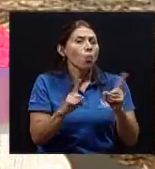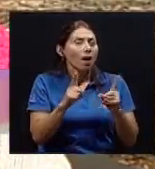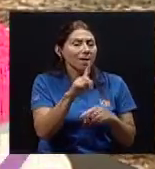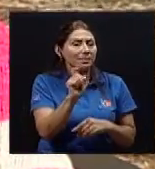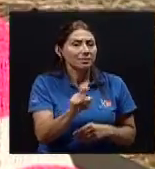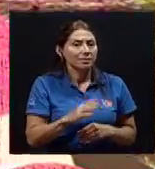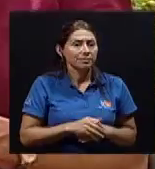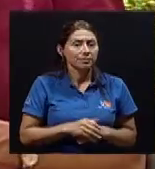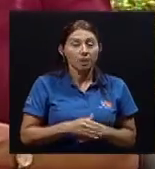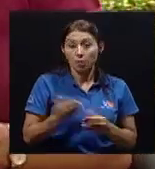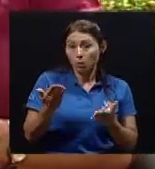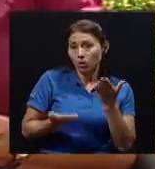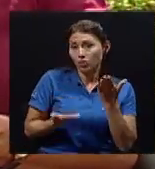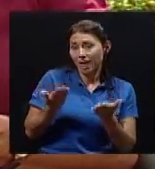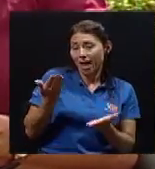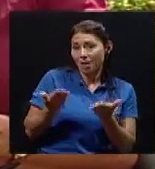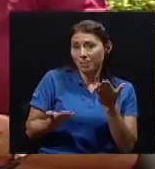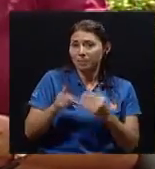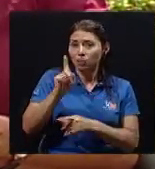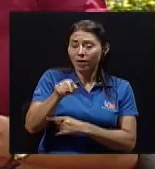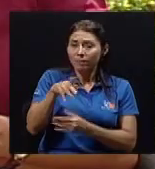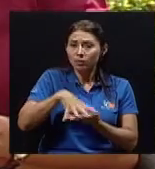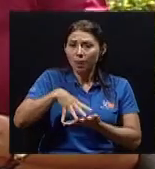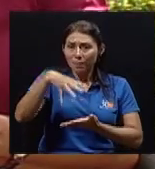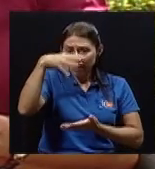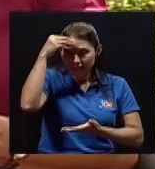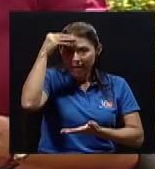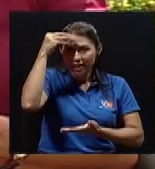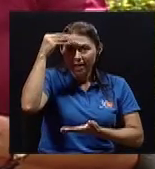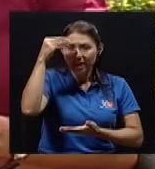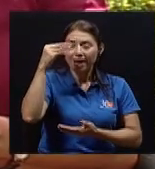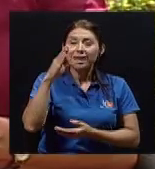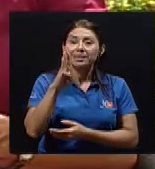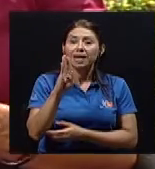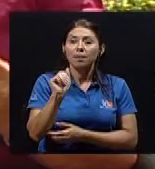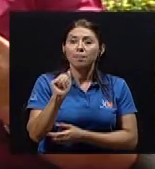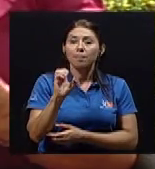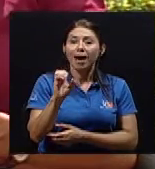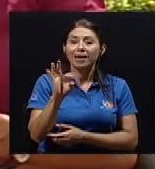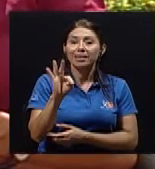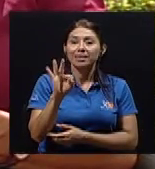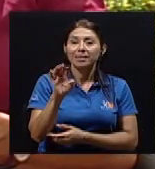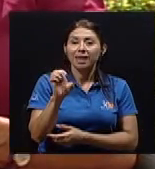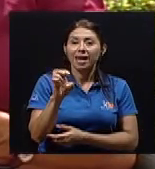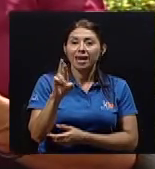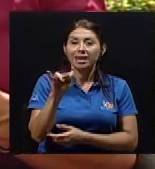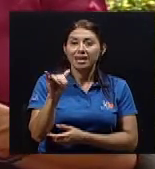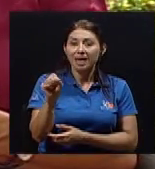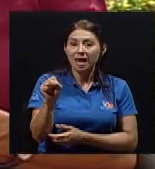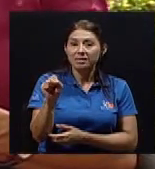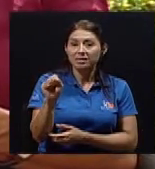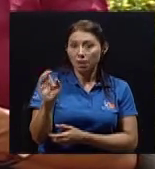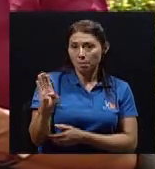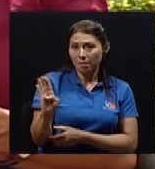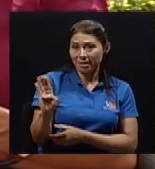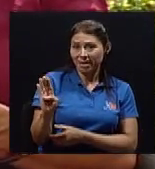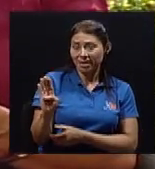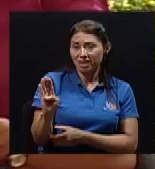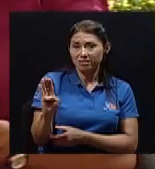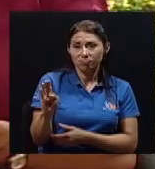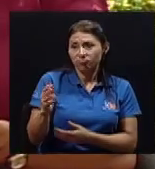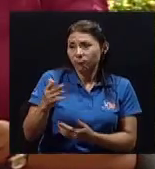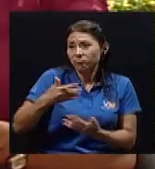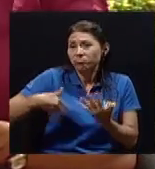público? Bueno, tal vez lo que tenemos que aprender es que las bacterias conviven con nosotros, son parte nuestra,